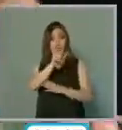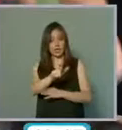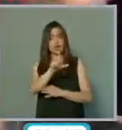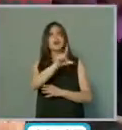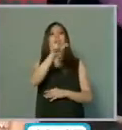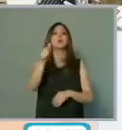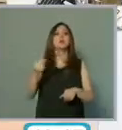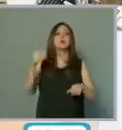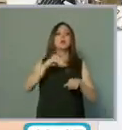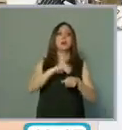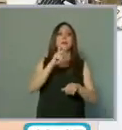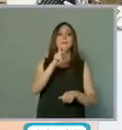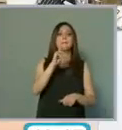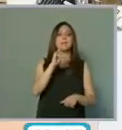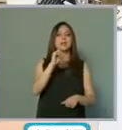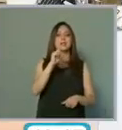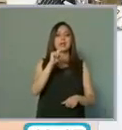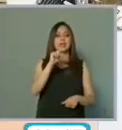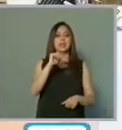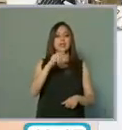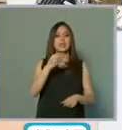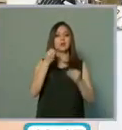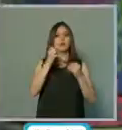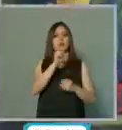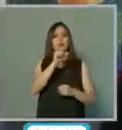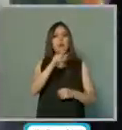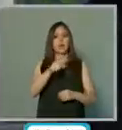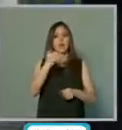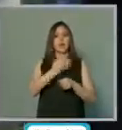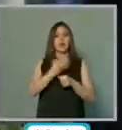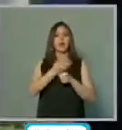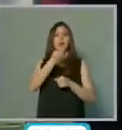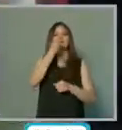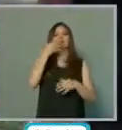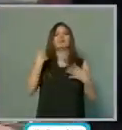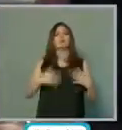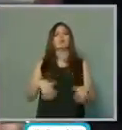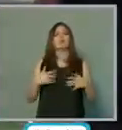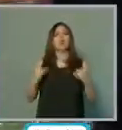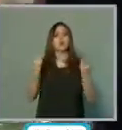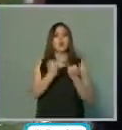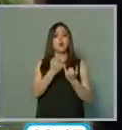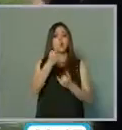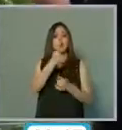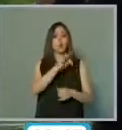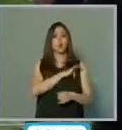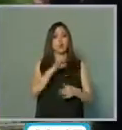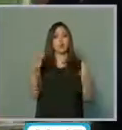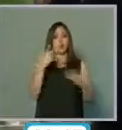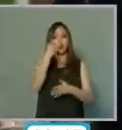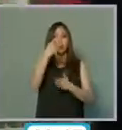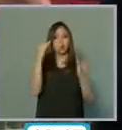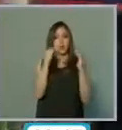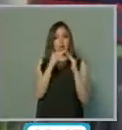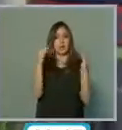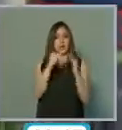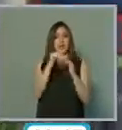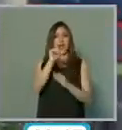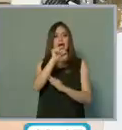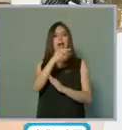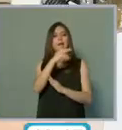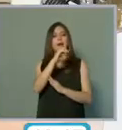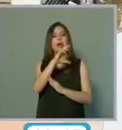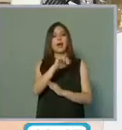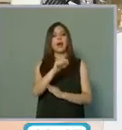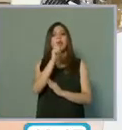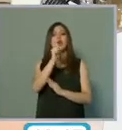Pistaches salados. Exactamente. Mira nada más. ¡Qué Qué albahaca rico! tan rica. Y además esta la pueden sembrar en su casa. La albahaca se da rapidísimo, nada más con un